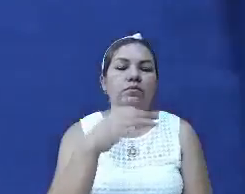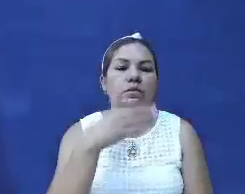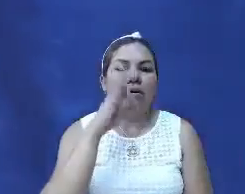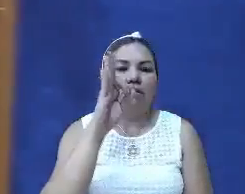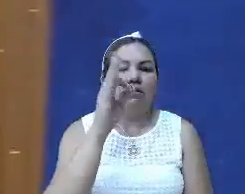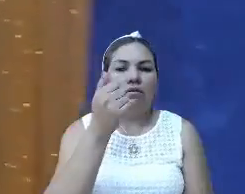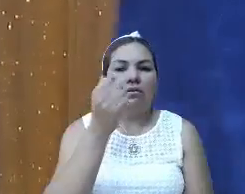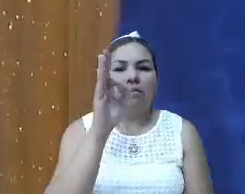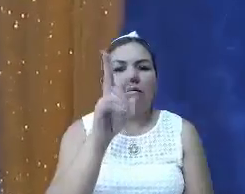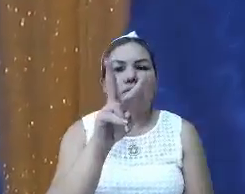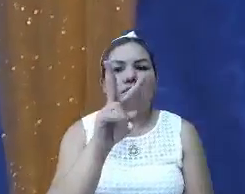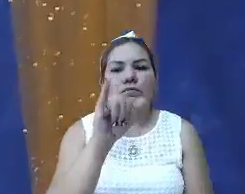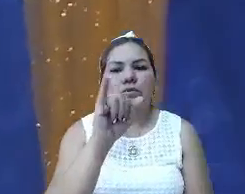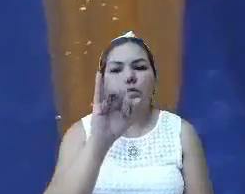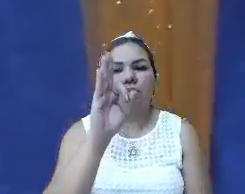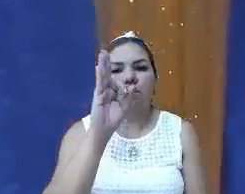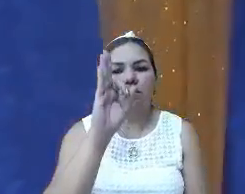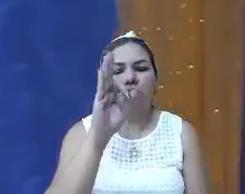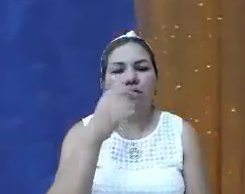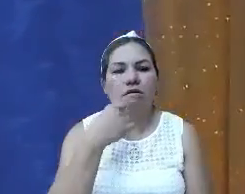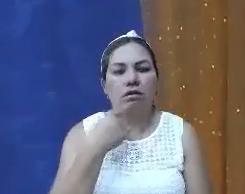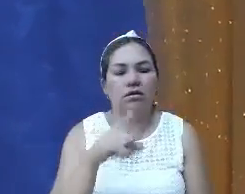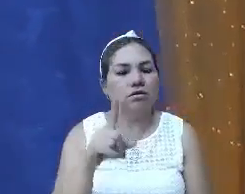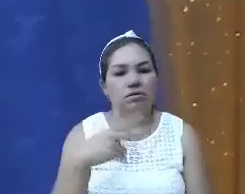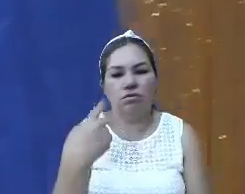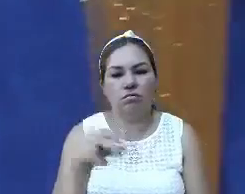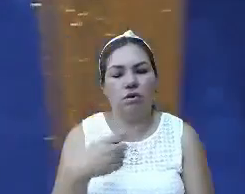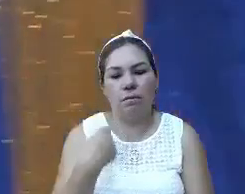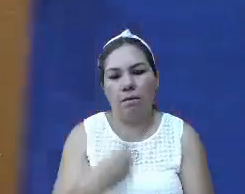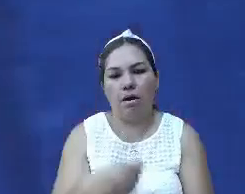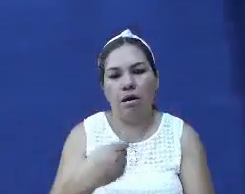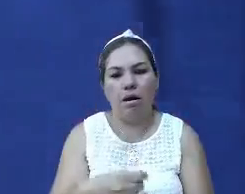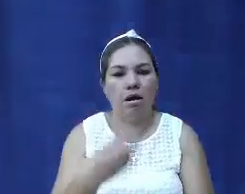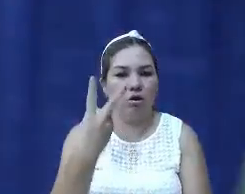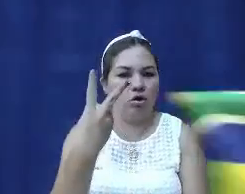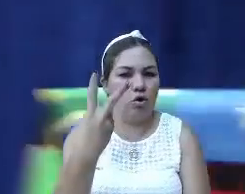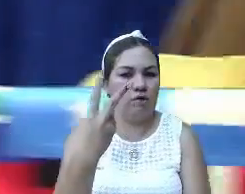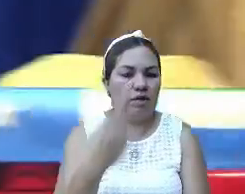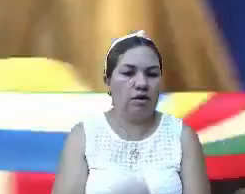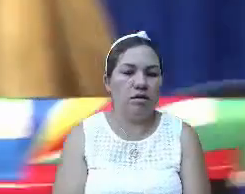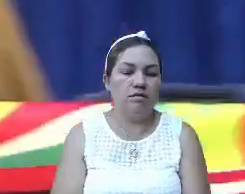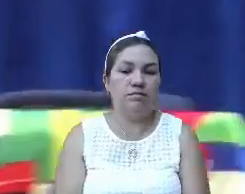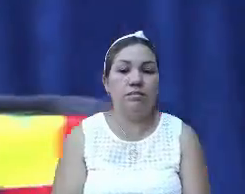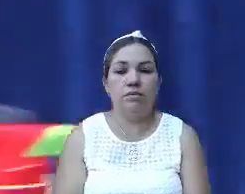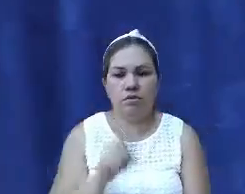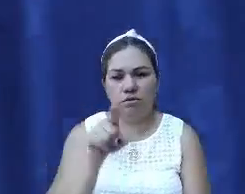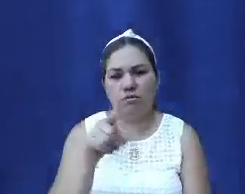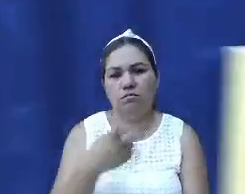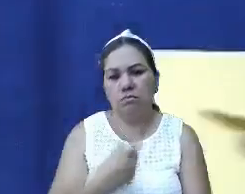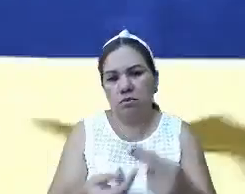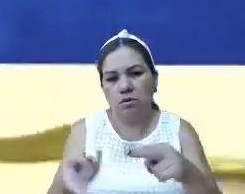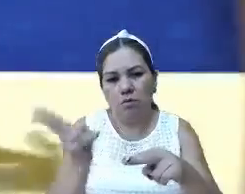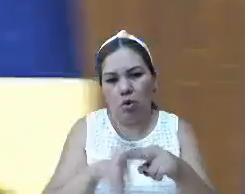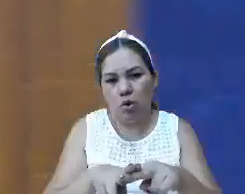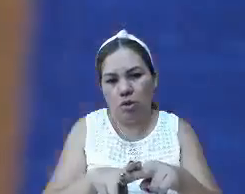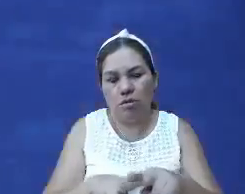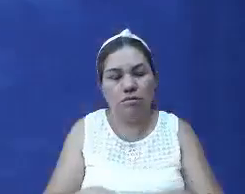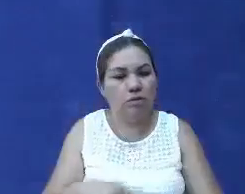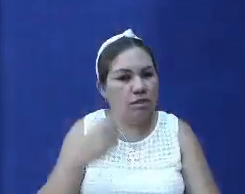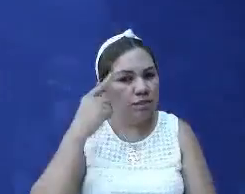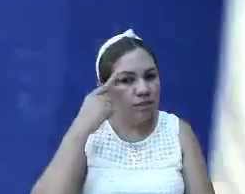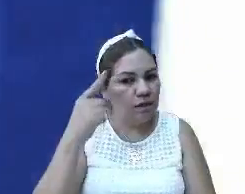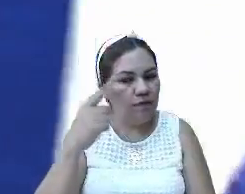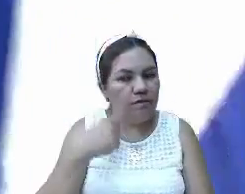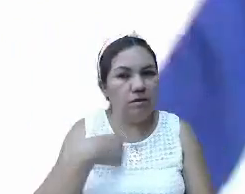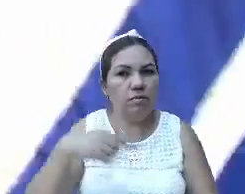el doble. Ese tiene que morir, dijo el rey David. ¿Y usted sabía, mi rey, que el que se comió